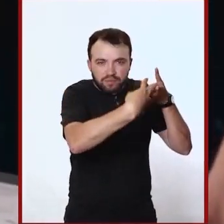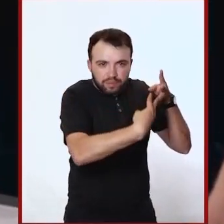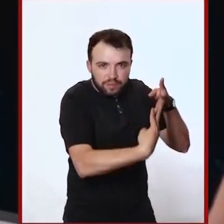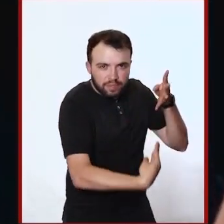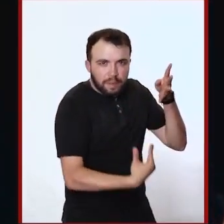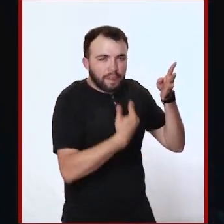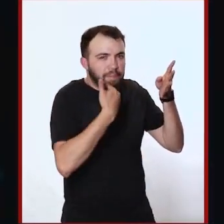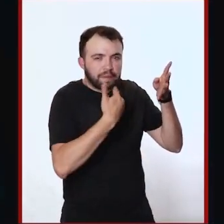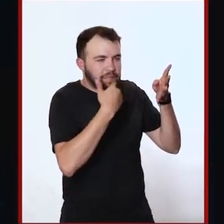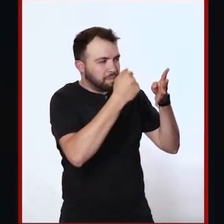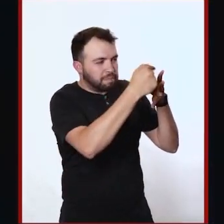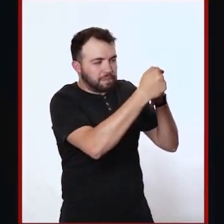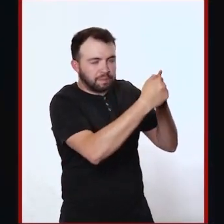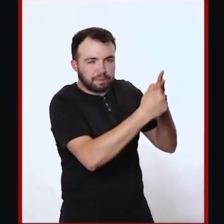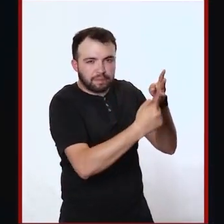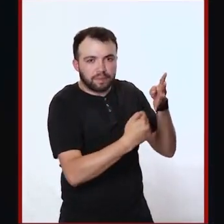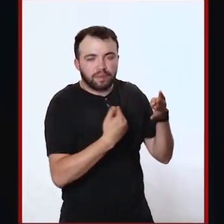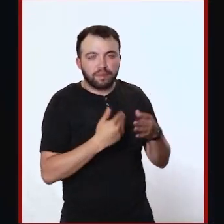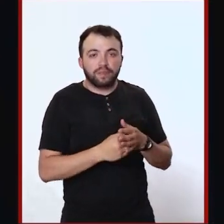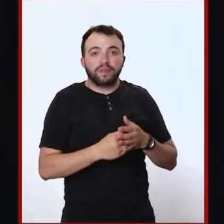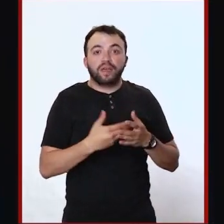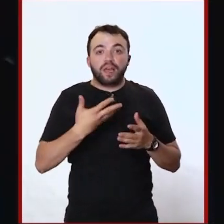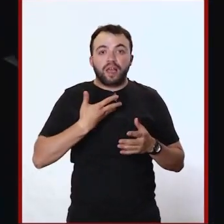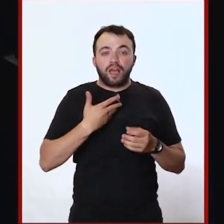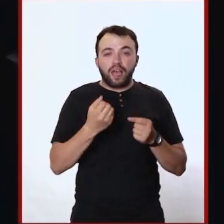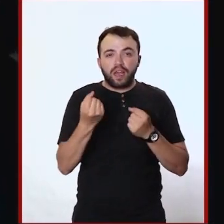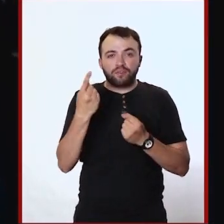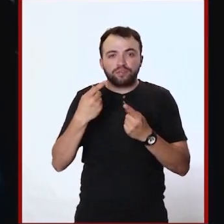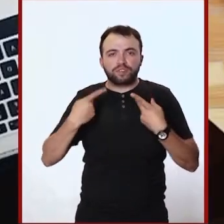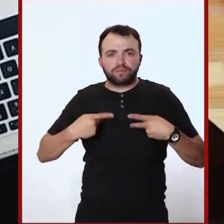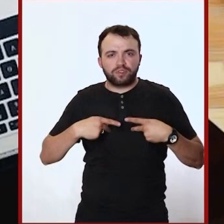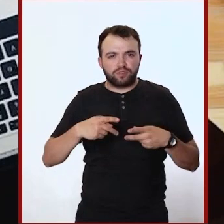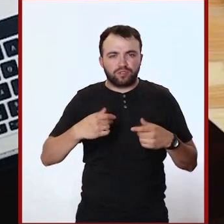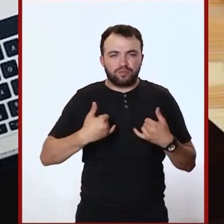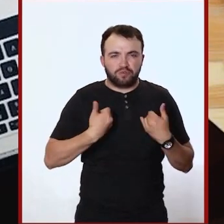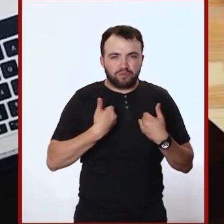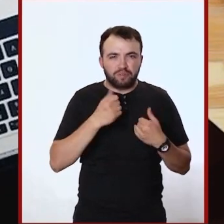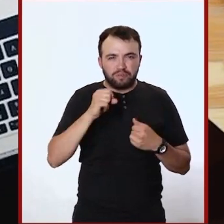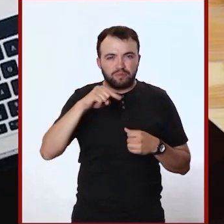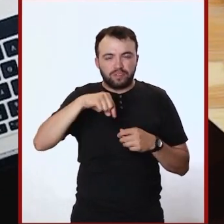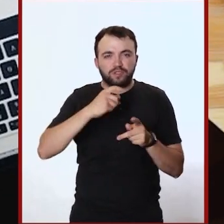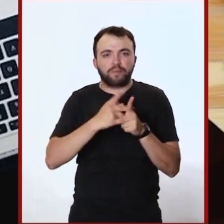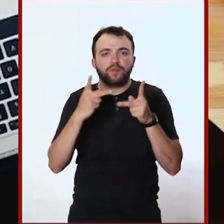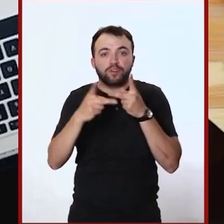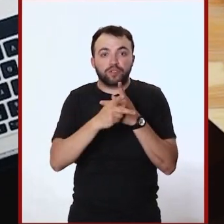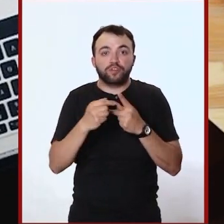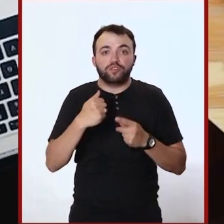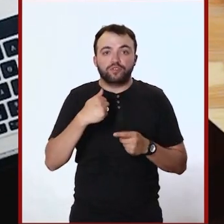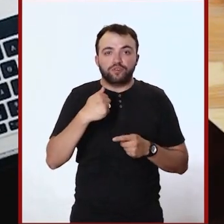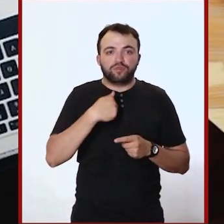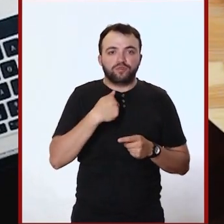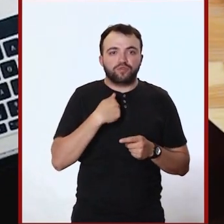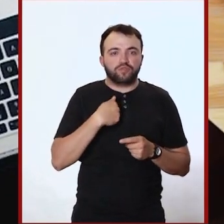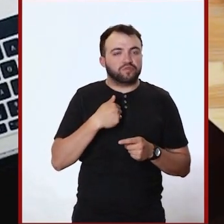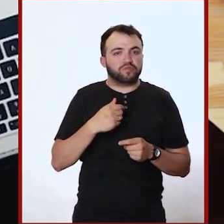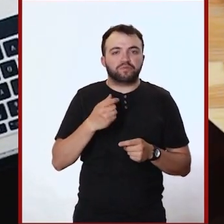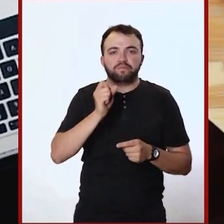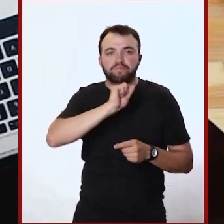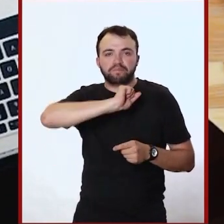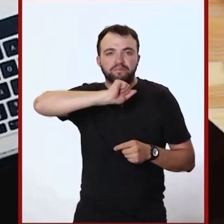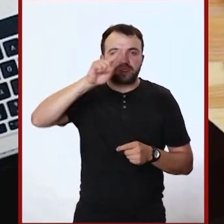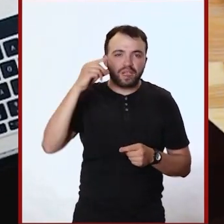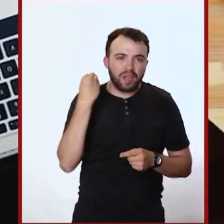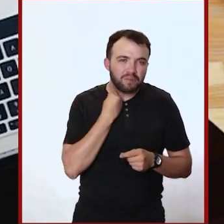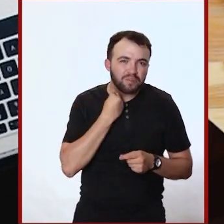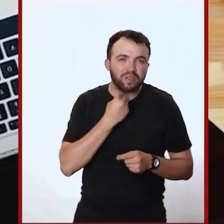nos encontramos con muchos de los participantes que tenemos en nuestros proyectos es, bueno, yo soy un excelente diseñador, soy un excelente arquitecto o soy un